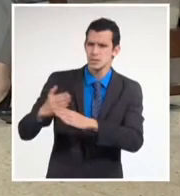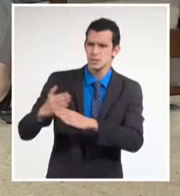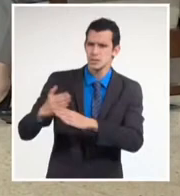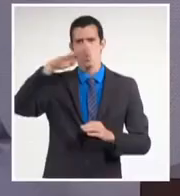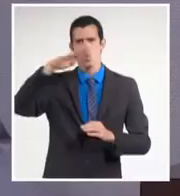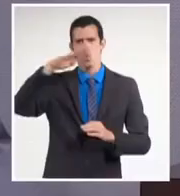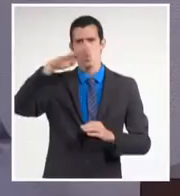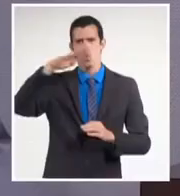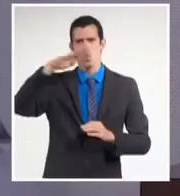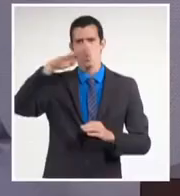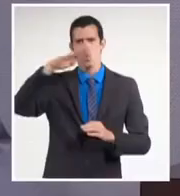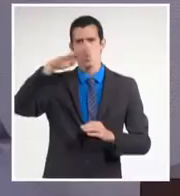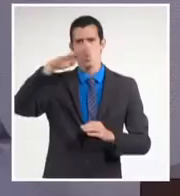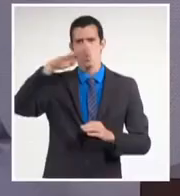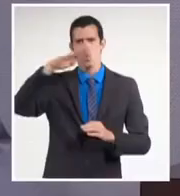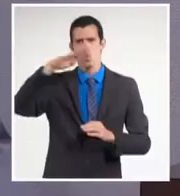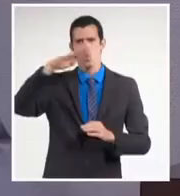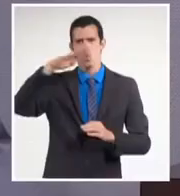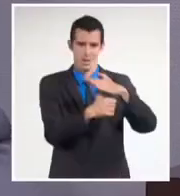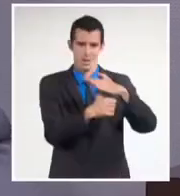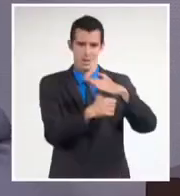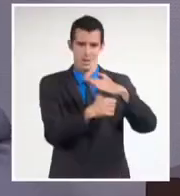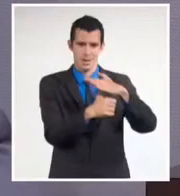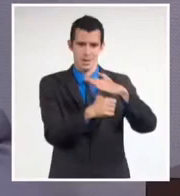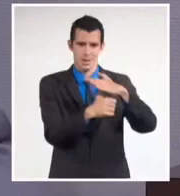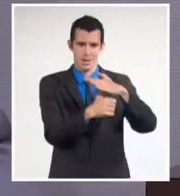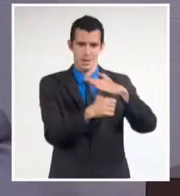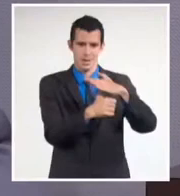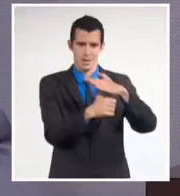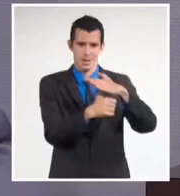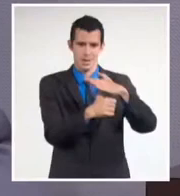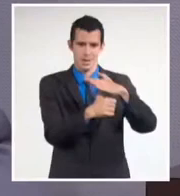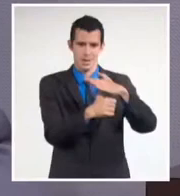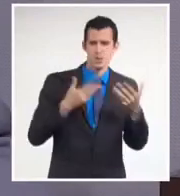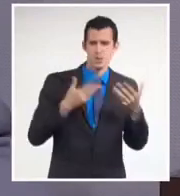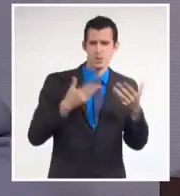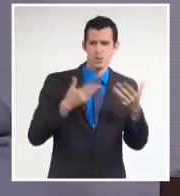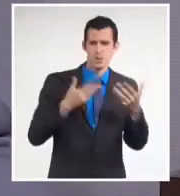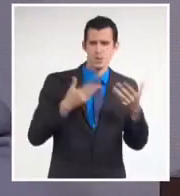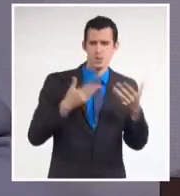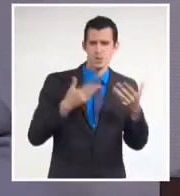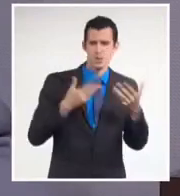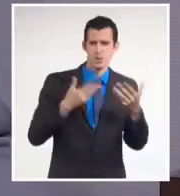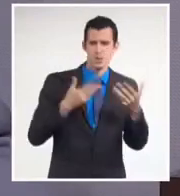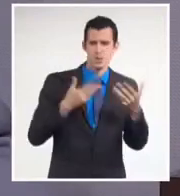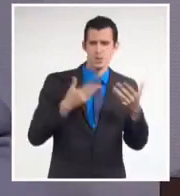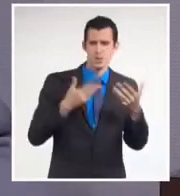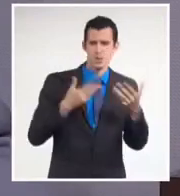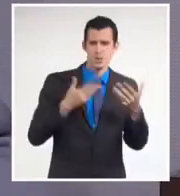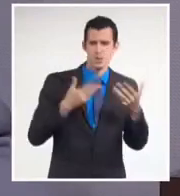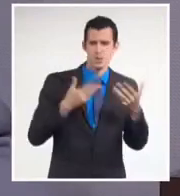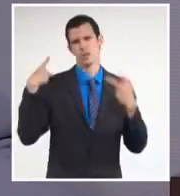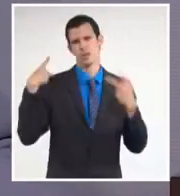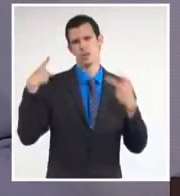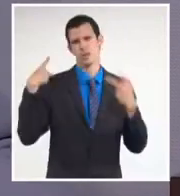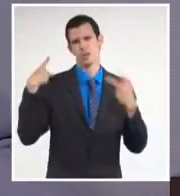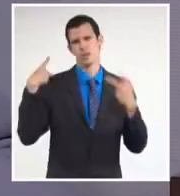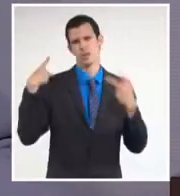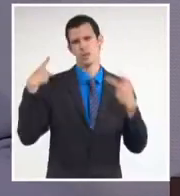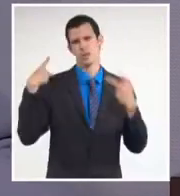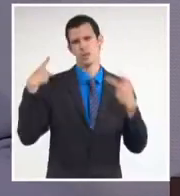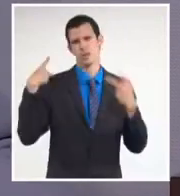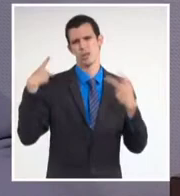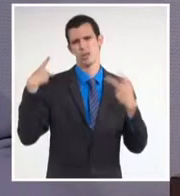tiempo soluciones a múltiples problemas, porque los problemas, no hay problema sencillo, como dicen los que saben, y son muchos problemas a la vez. Entonces